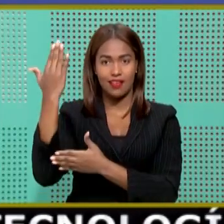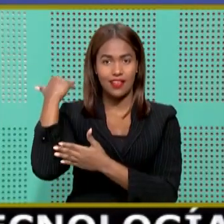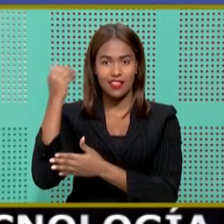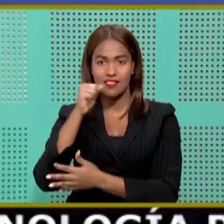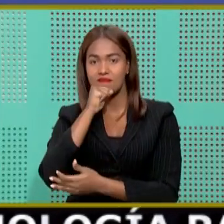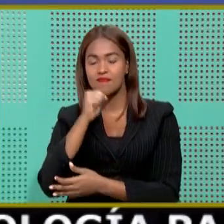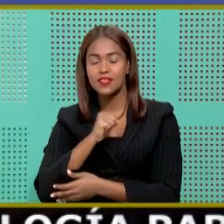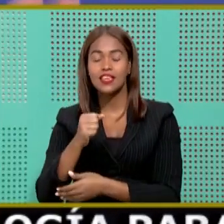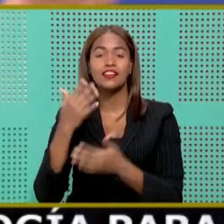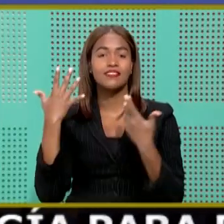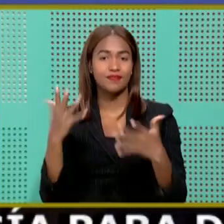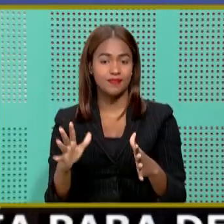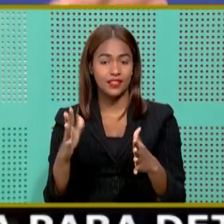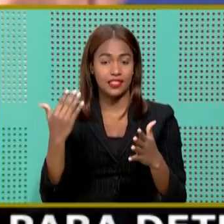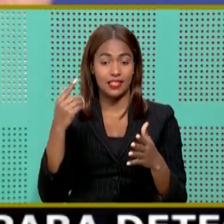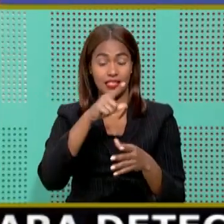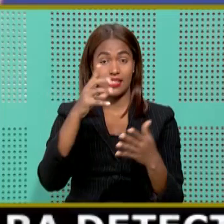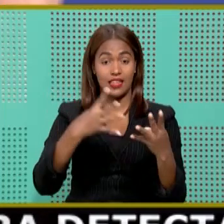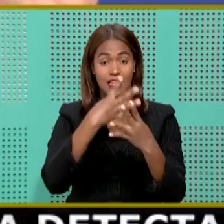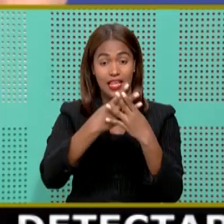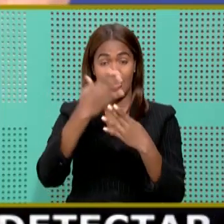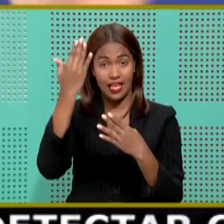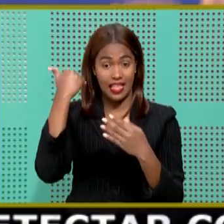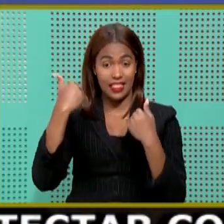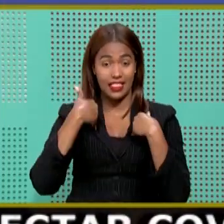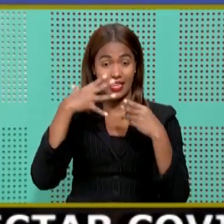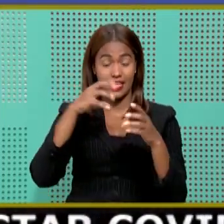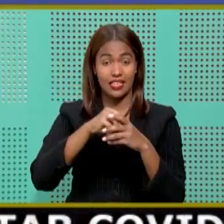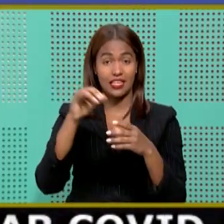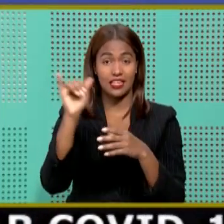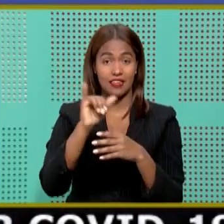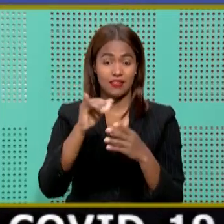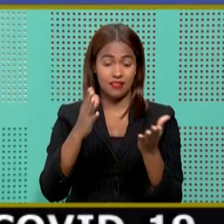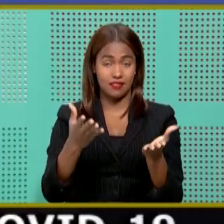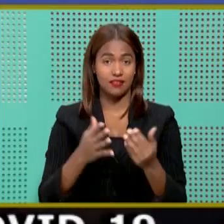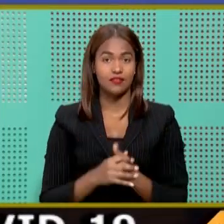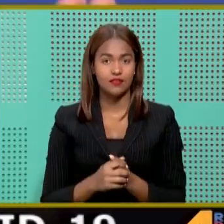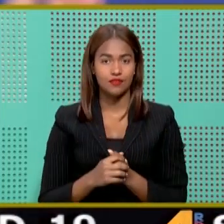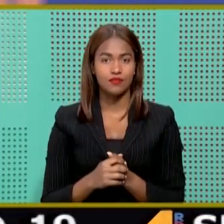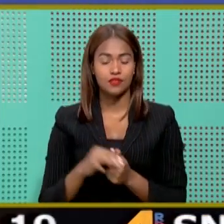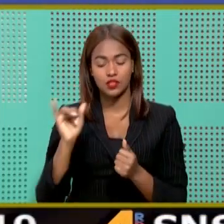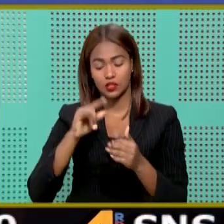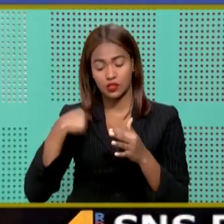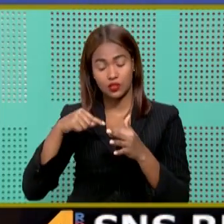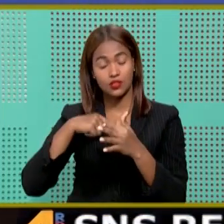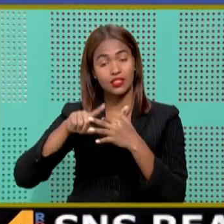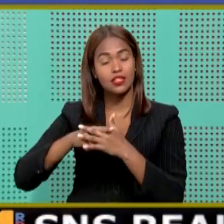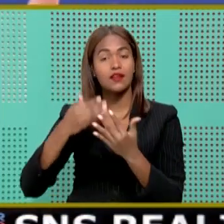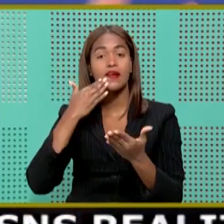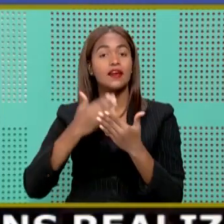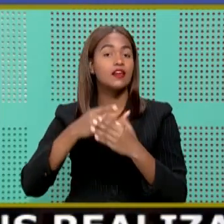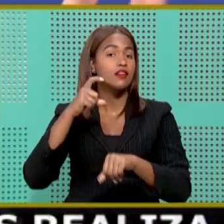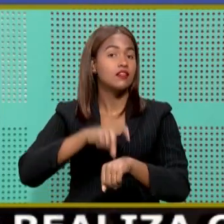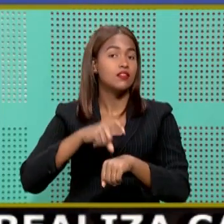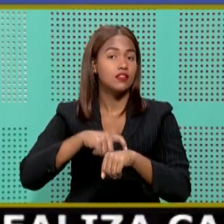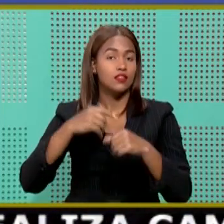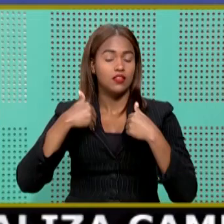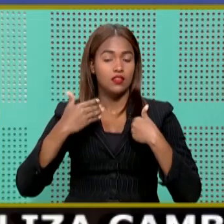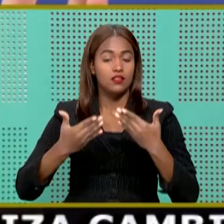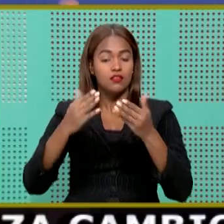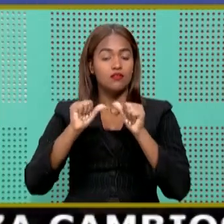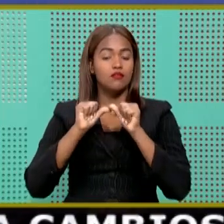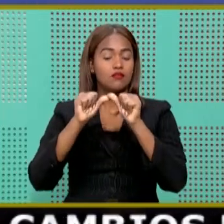represor en el que las cárceles eran casi universidades del crimen. E iniciamos una nueva etapa que sin duda